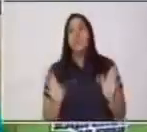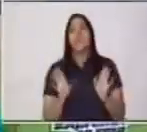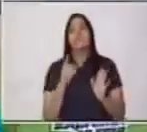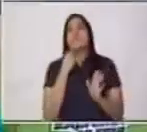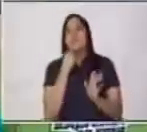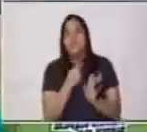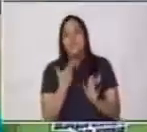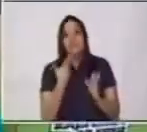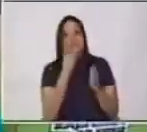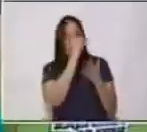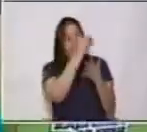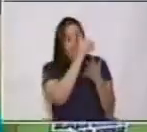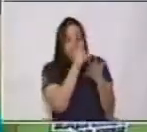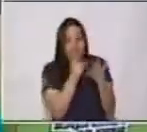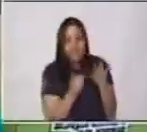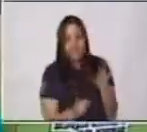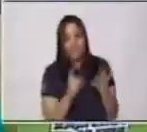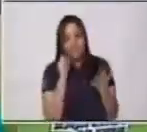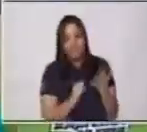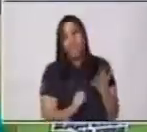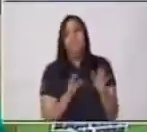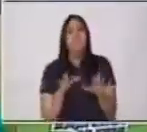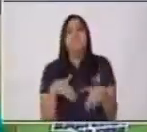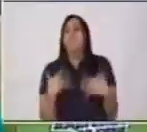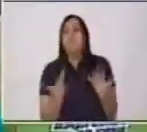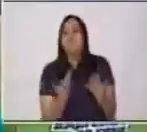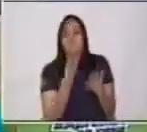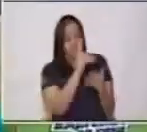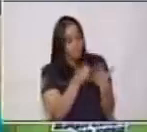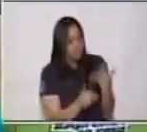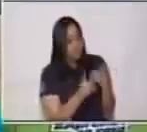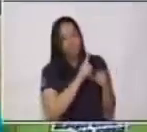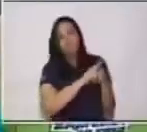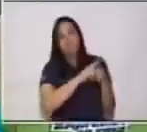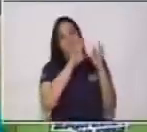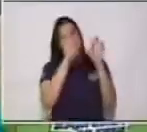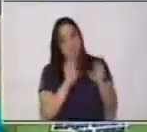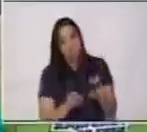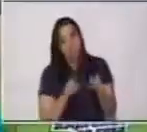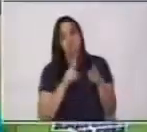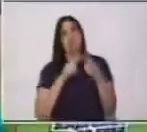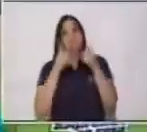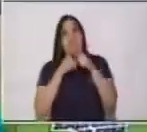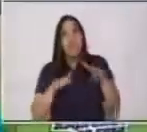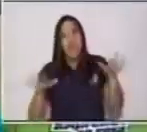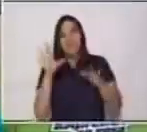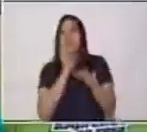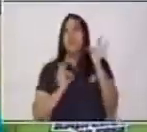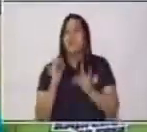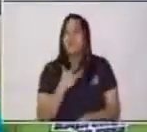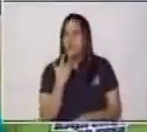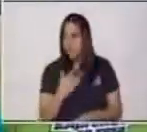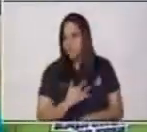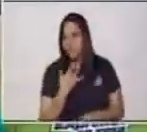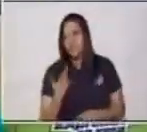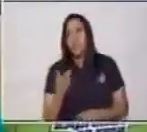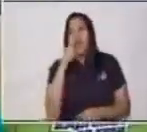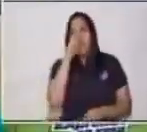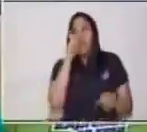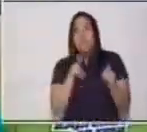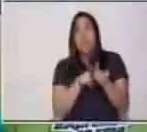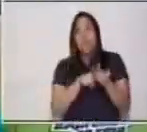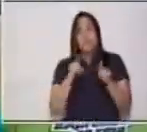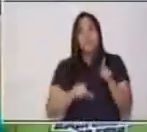es describir. Y que van a describir, como te indiqué, personas, objetos, animales, sentimientos. Luego tenemos